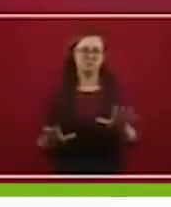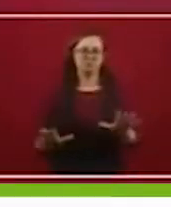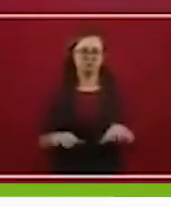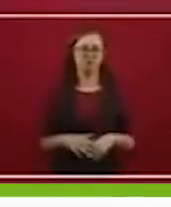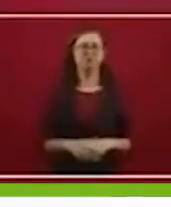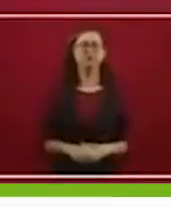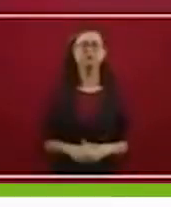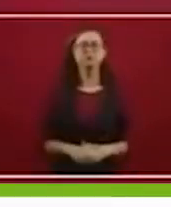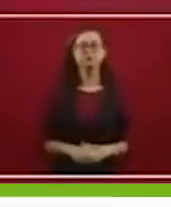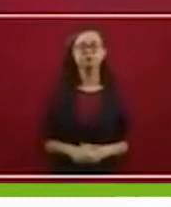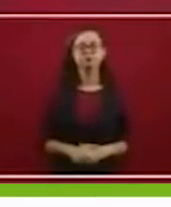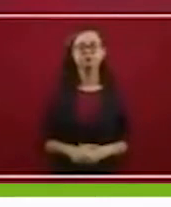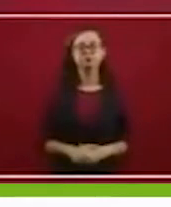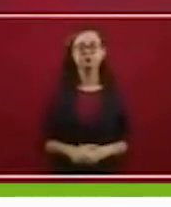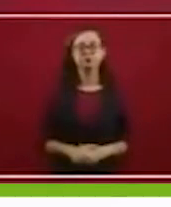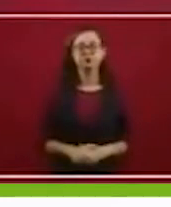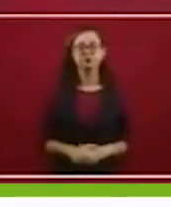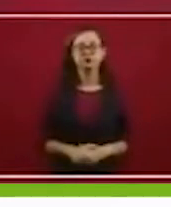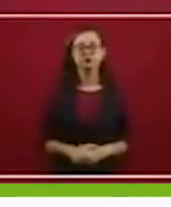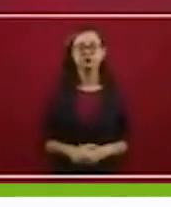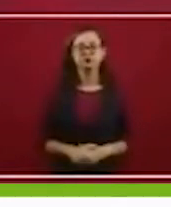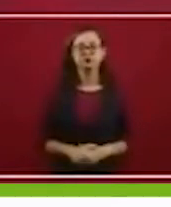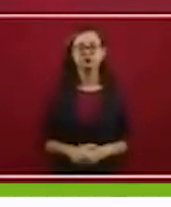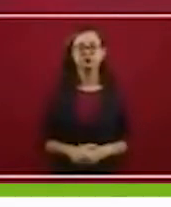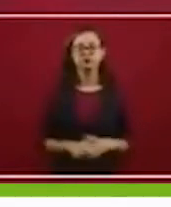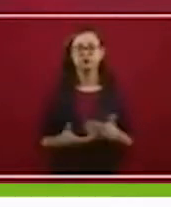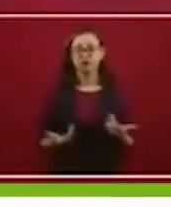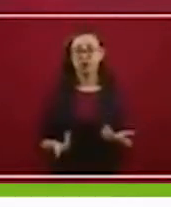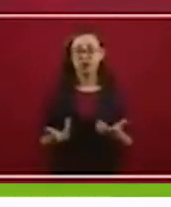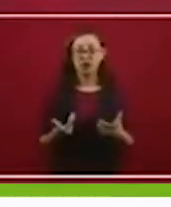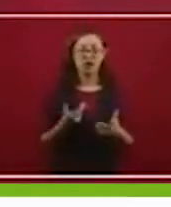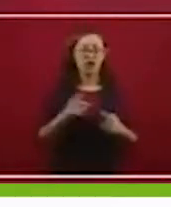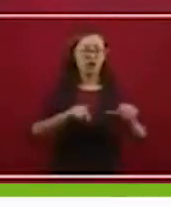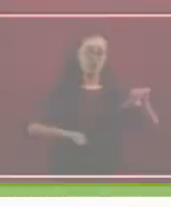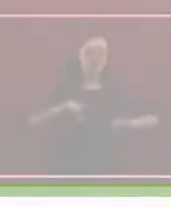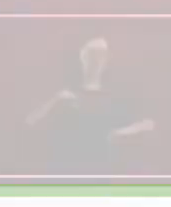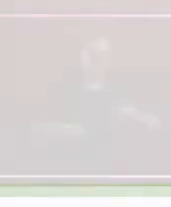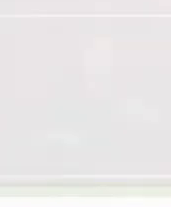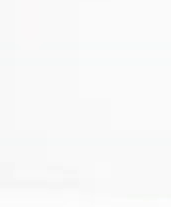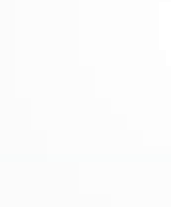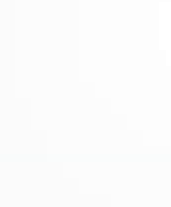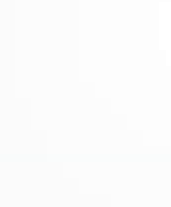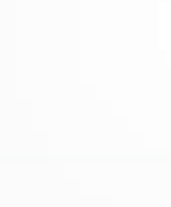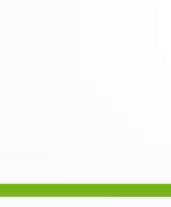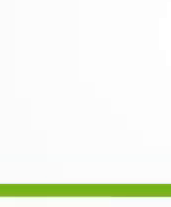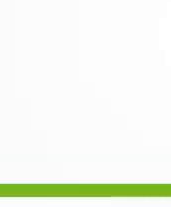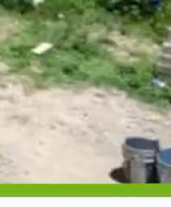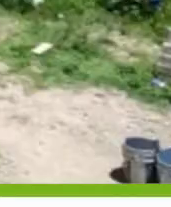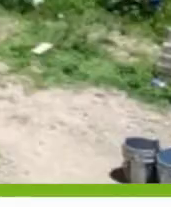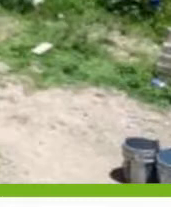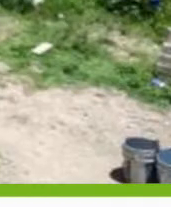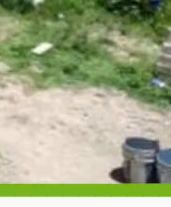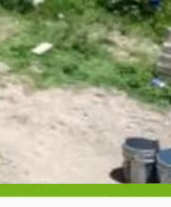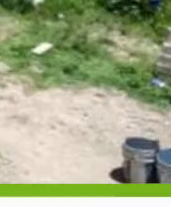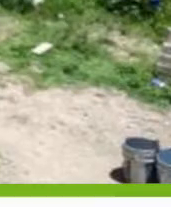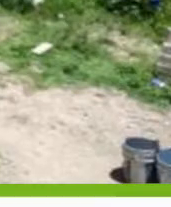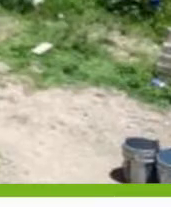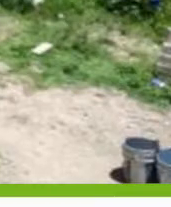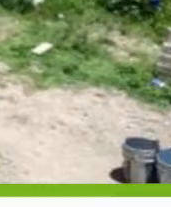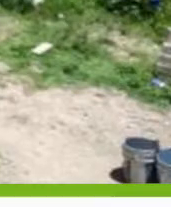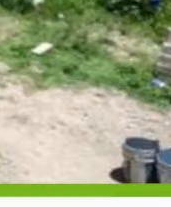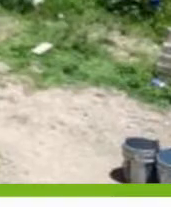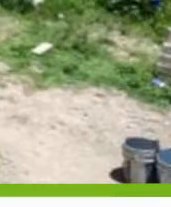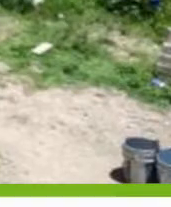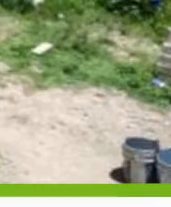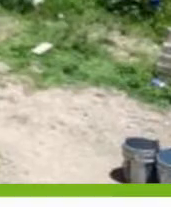25.451 elementos de la Guardia Nacional están participando en las tareas migratorias y de seguridad. Reubicación para Marta de Camelia